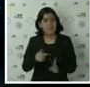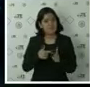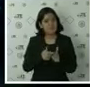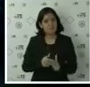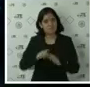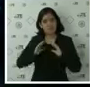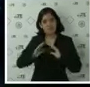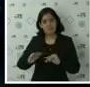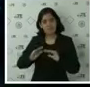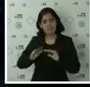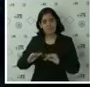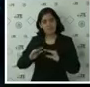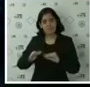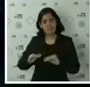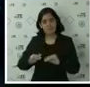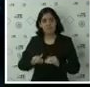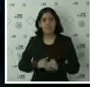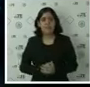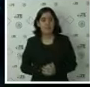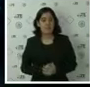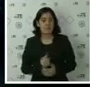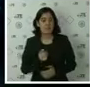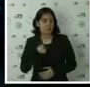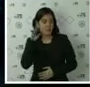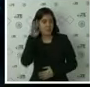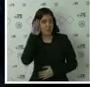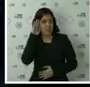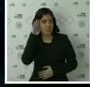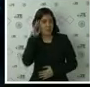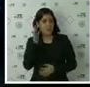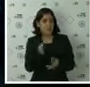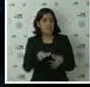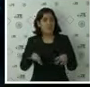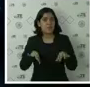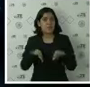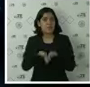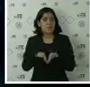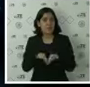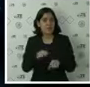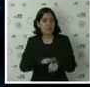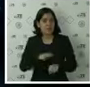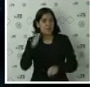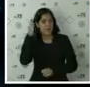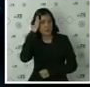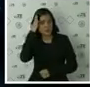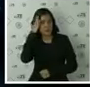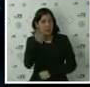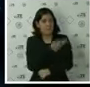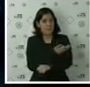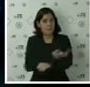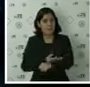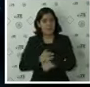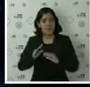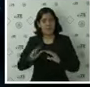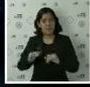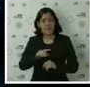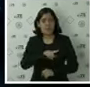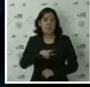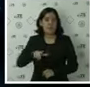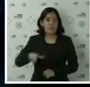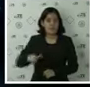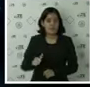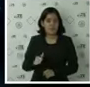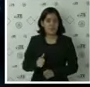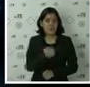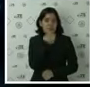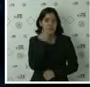ciudadanos. Para mí principalmente es la familia la que nos educa en ciudadanía desde un inicio, y después la escuela y los medios de comunicación